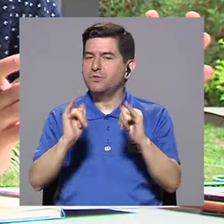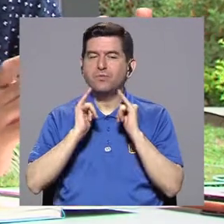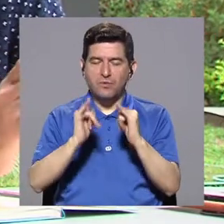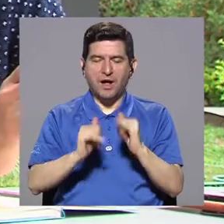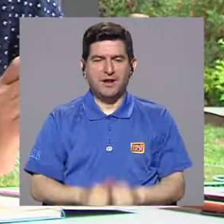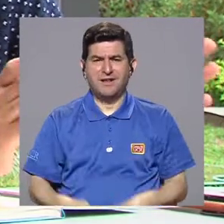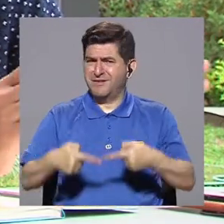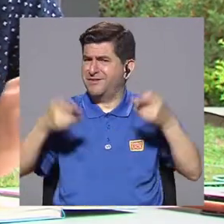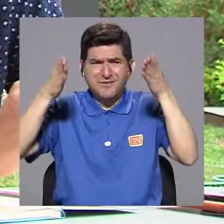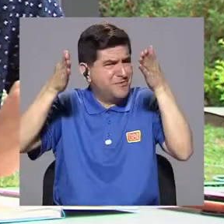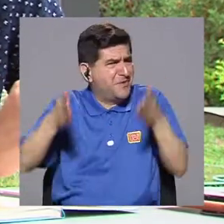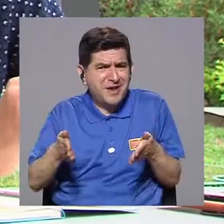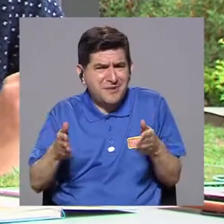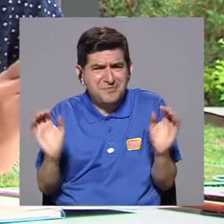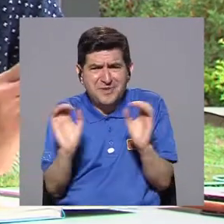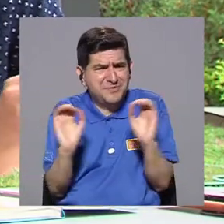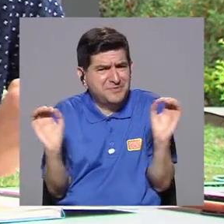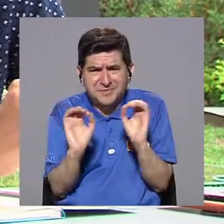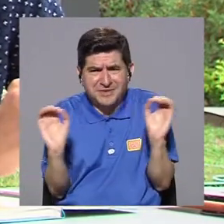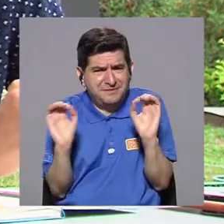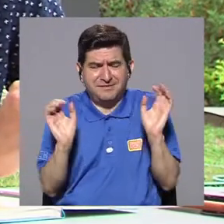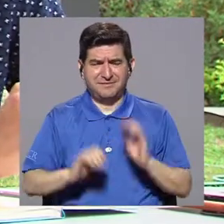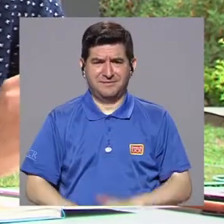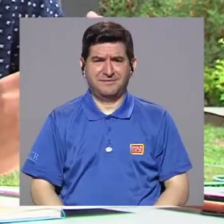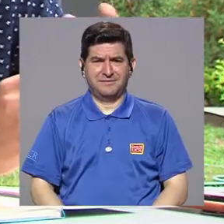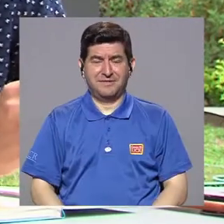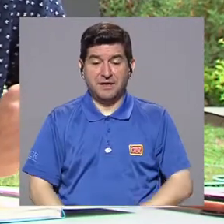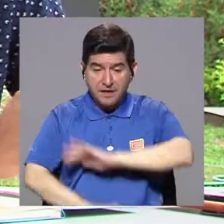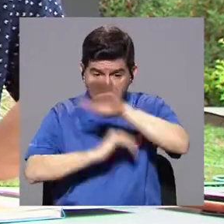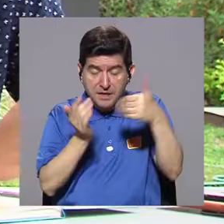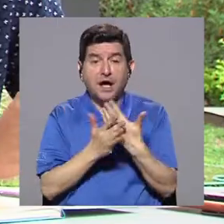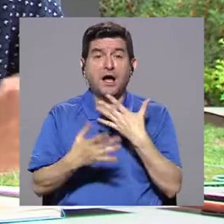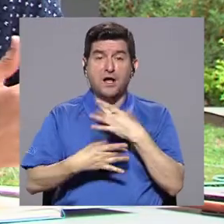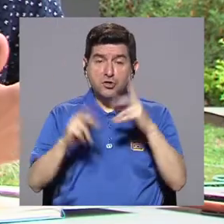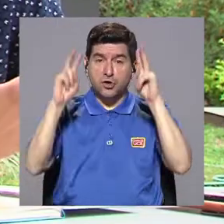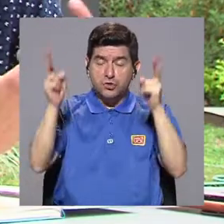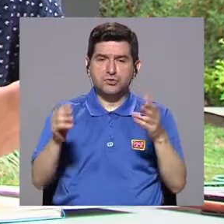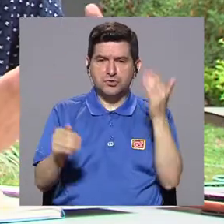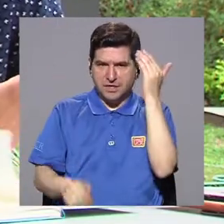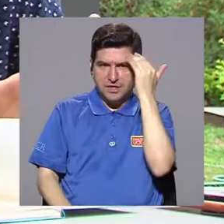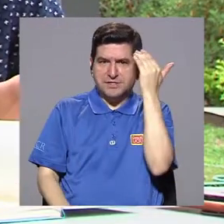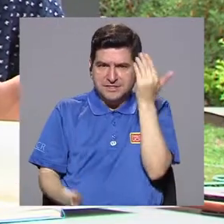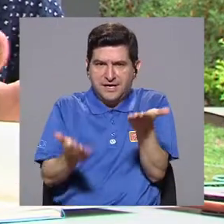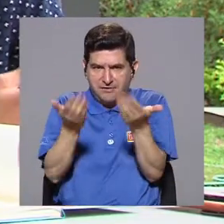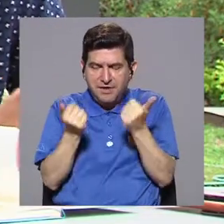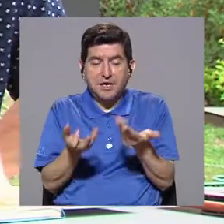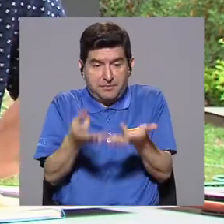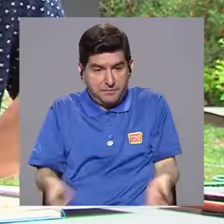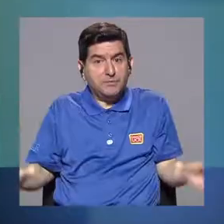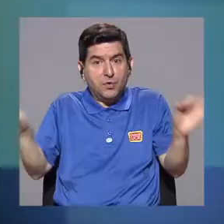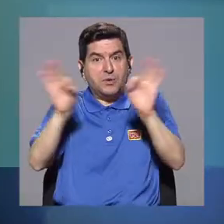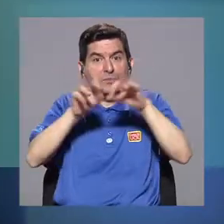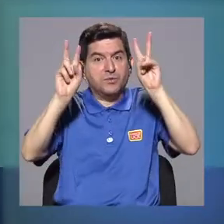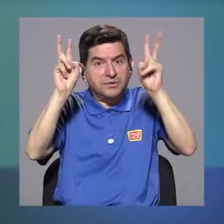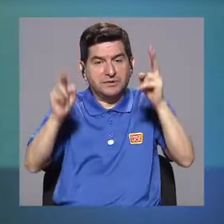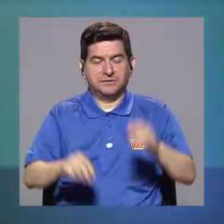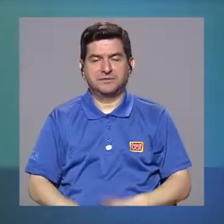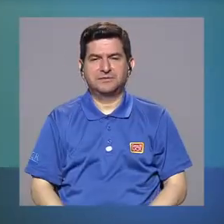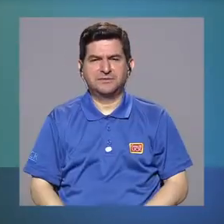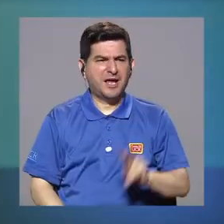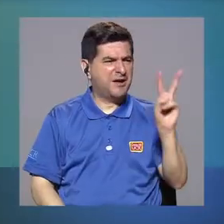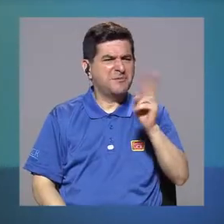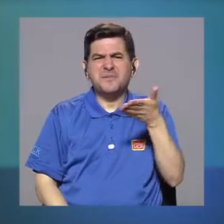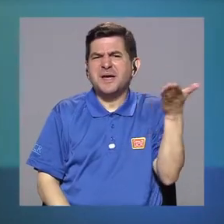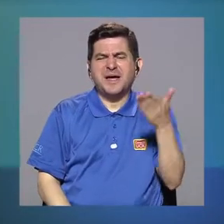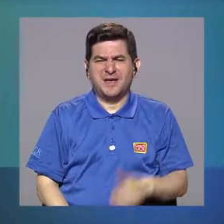mismos, o sea, no somos enemigos de ninguna forma, ¿verdad? Y a todos nos interesa el tema y todos queremos saber de un tema totalmente relevante. ¿Qué